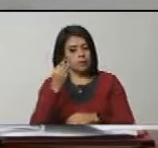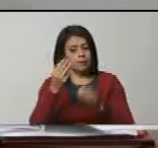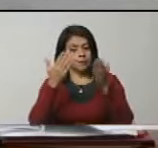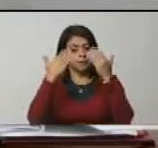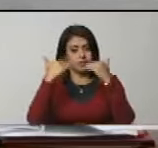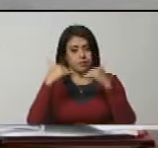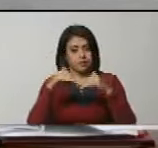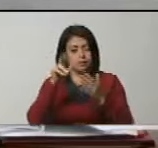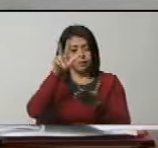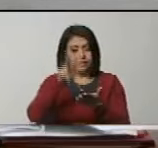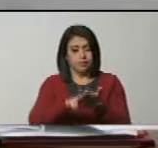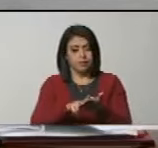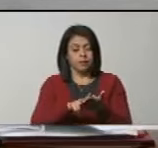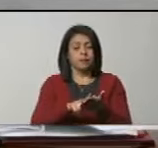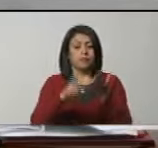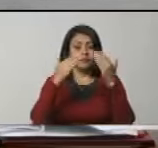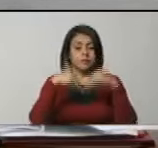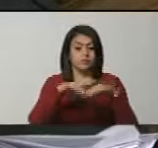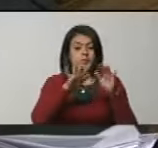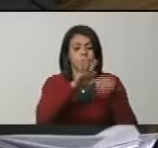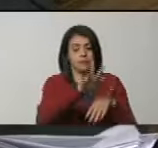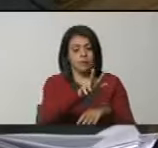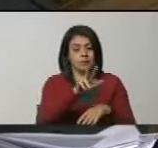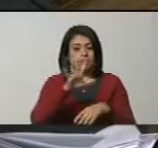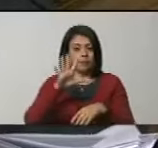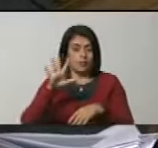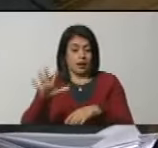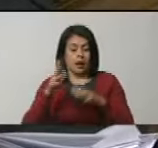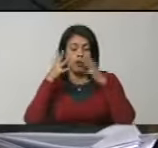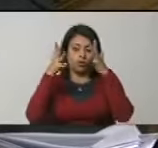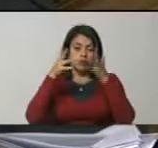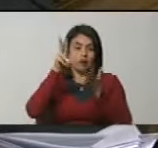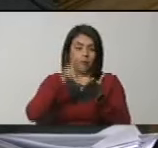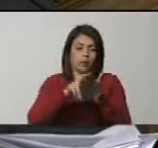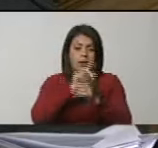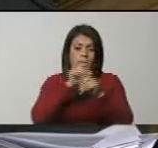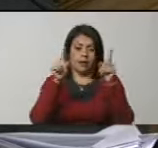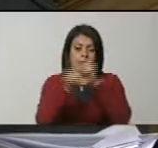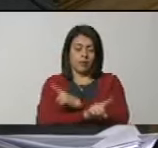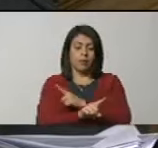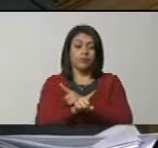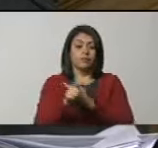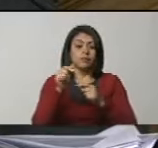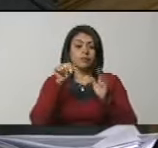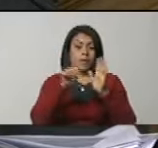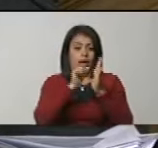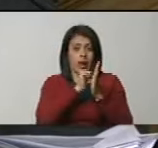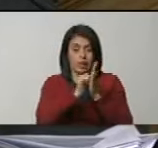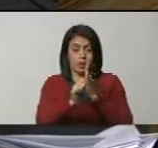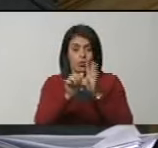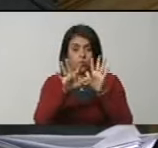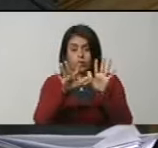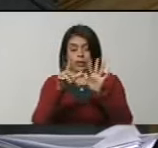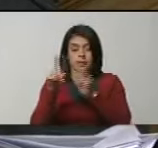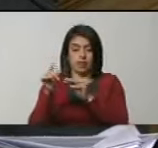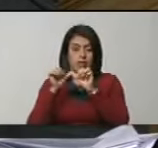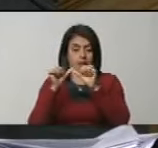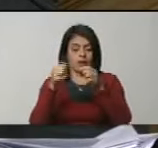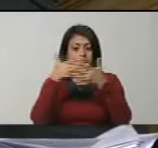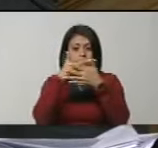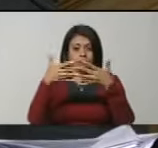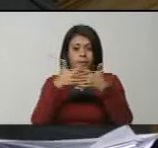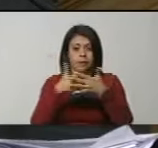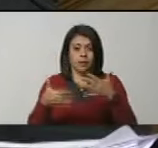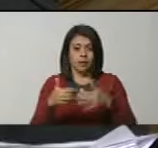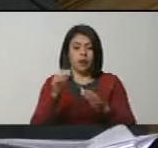epígrafe. Aprobado. Siguiente. Trigésimo quinto. Se sugiere aprobar con modificación el contenido del artículo 16, quedando redactado en